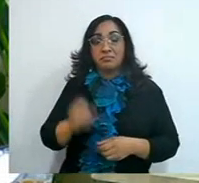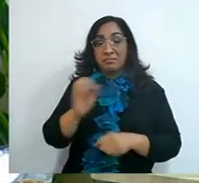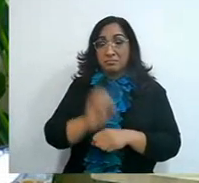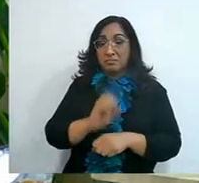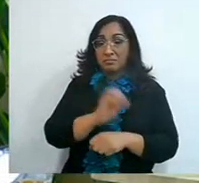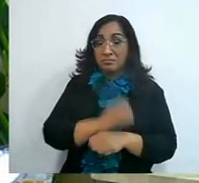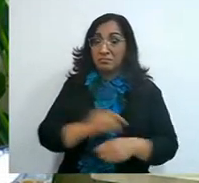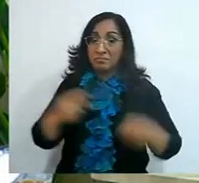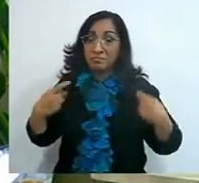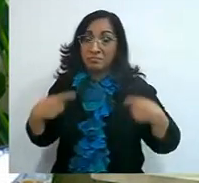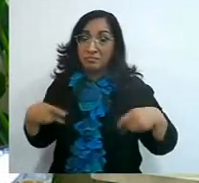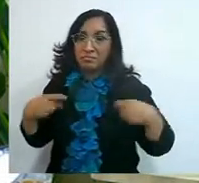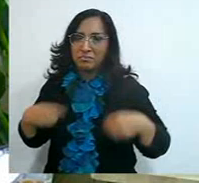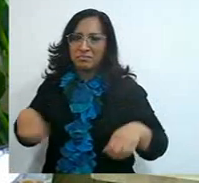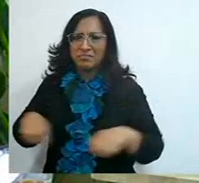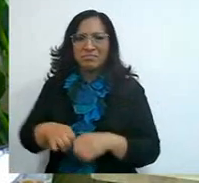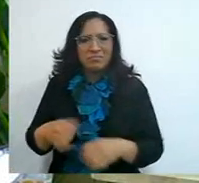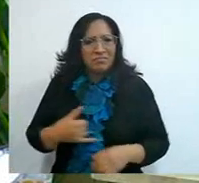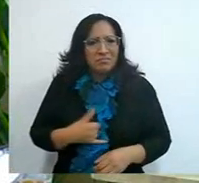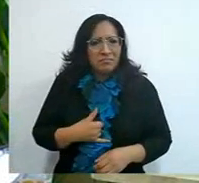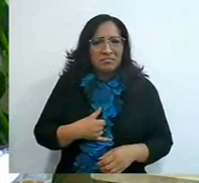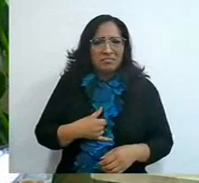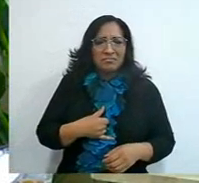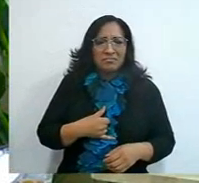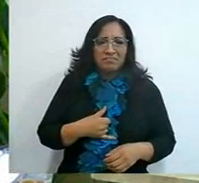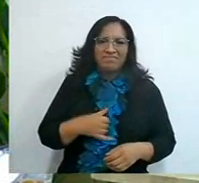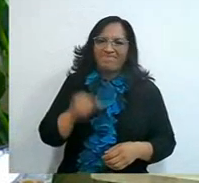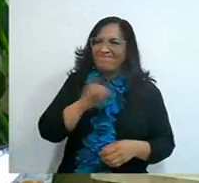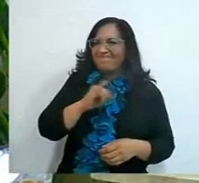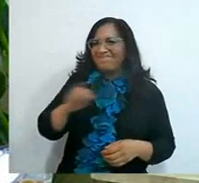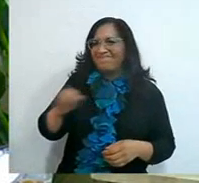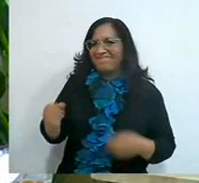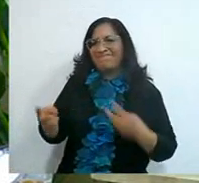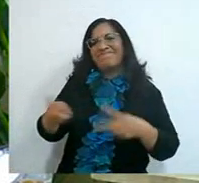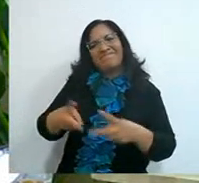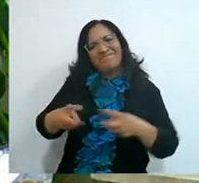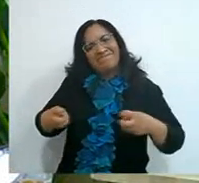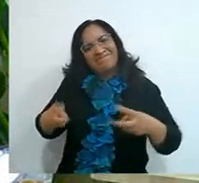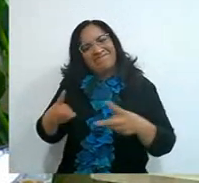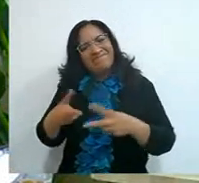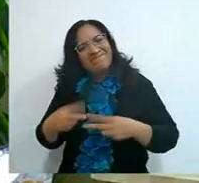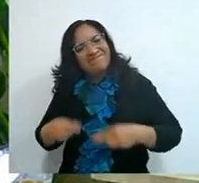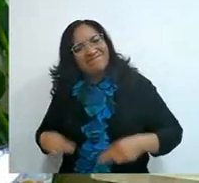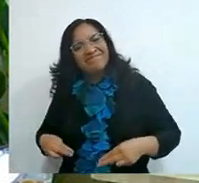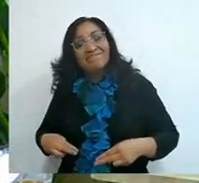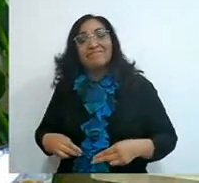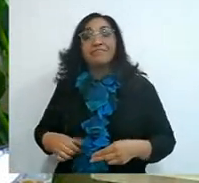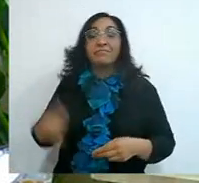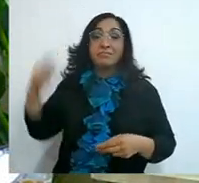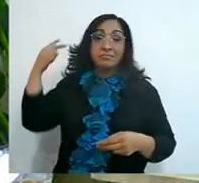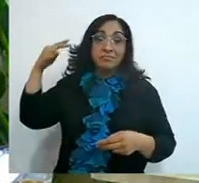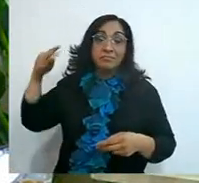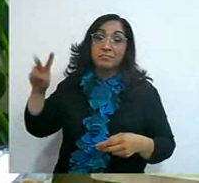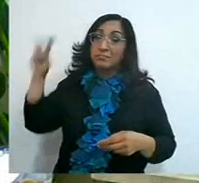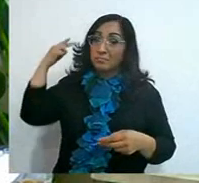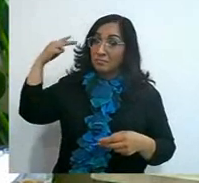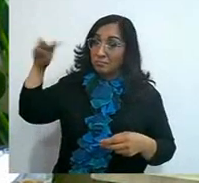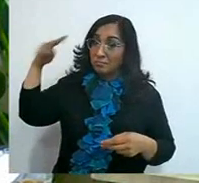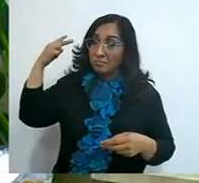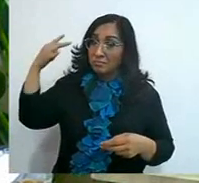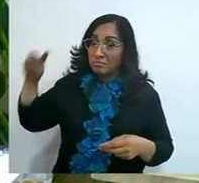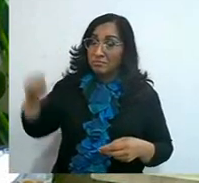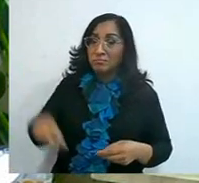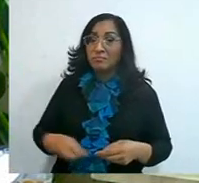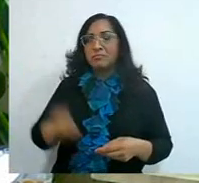Entonces, una persona como yo, así me invitaron una vez a una congregación en Jalapa, y